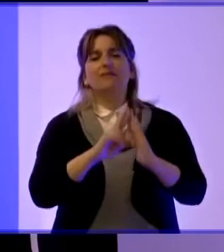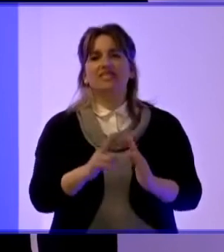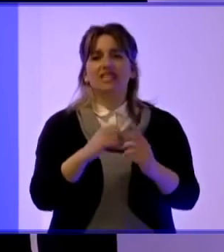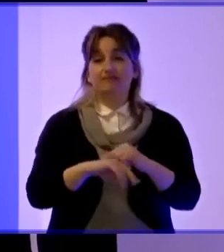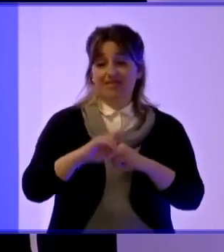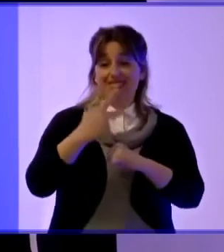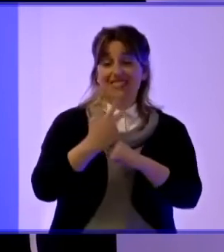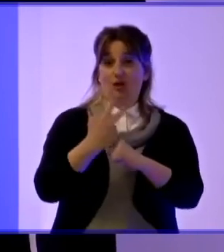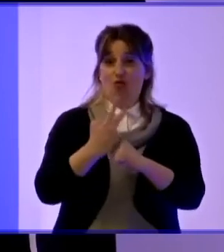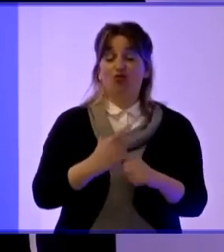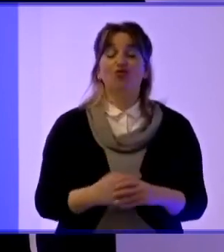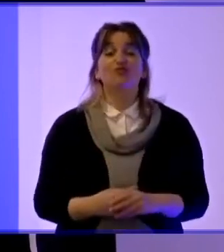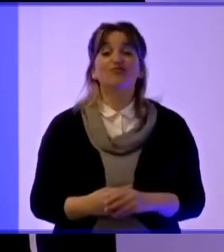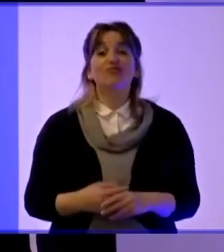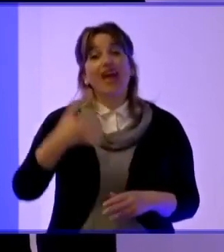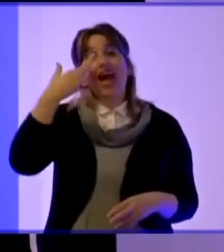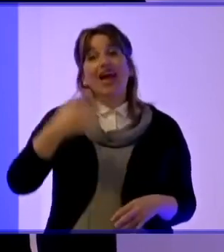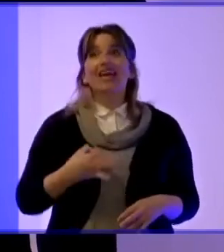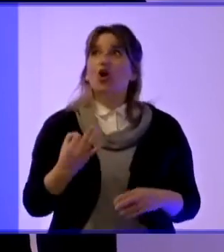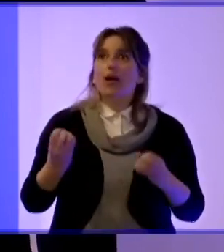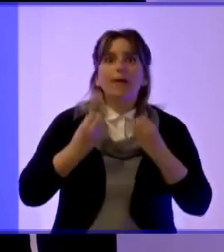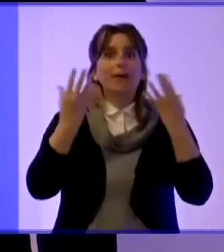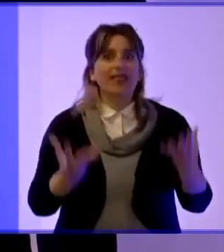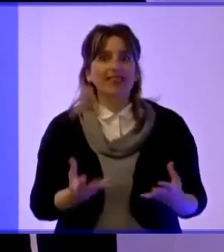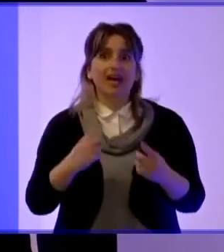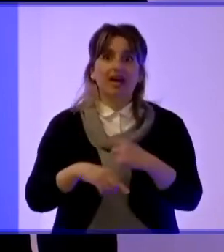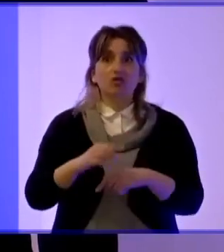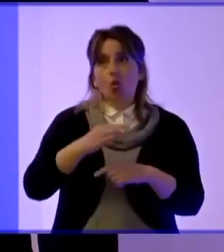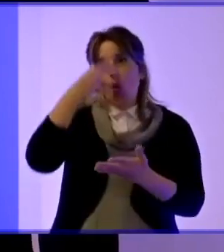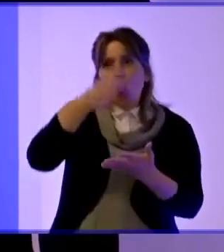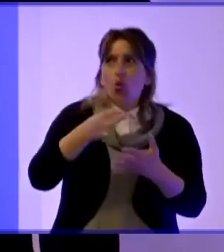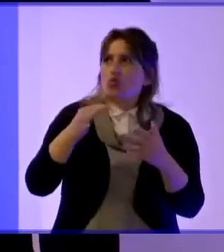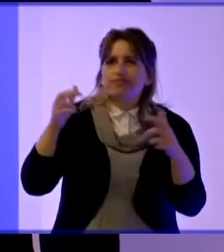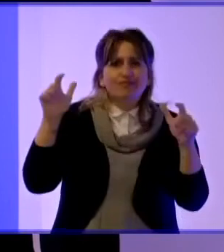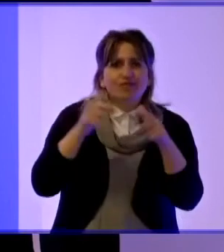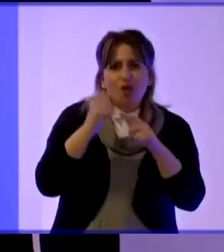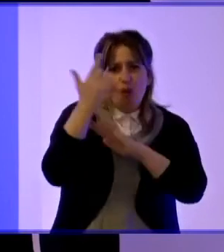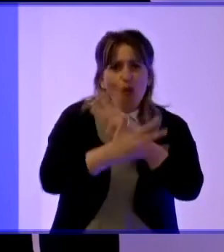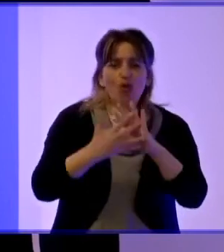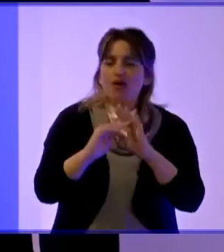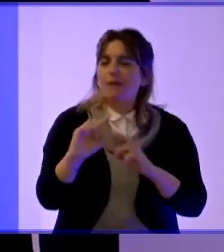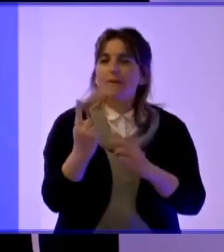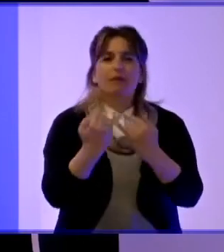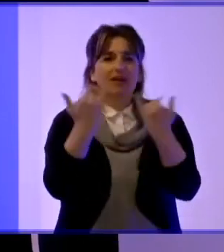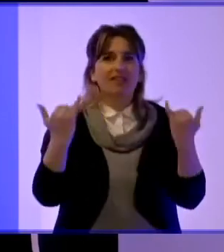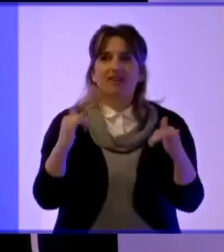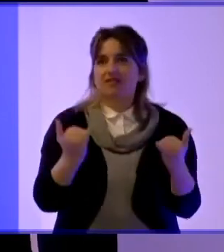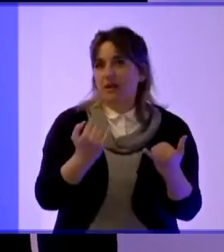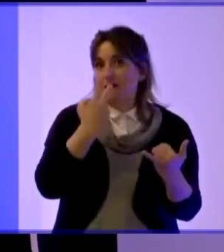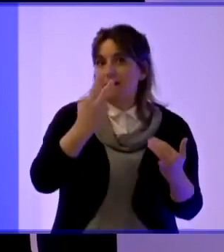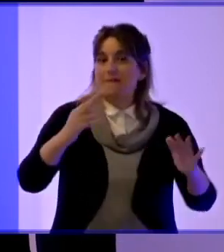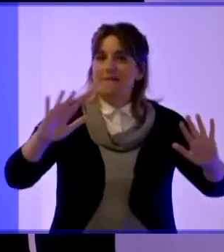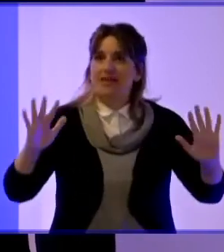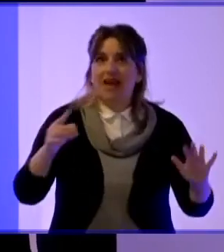segundo, creo que la ventaja de ser un país chico y demás también nos hace que desde el primer día estuvimos mirando hacia afuera, buscando